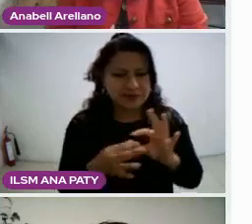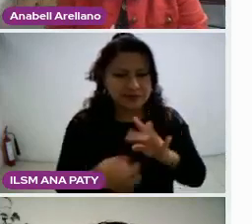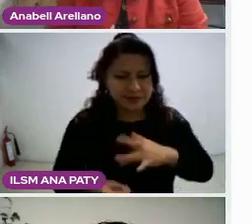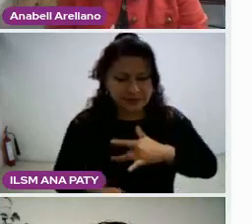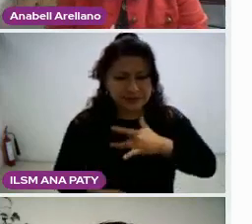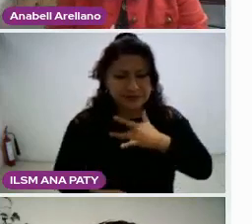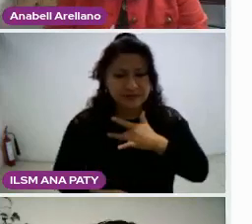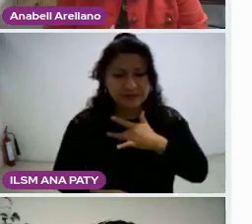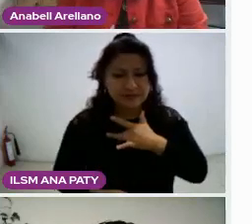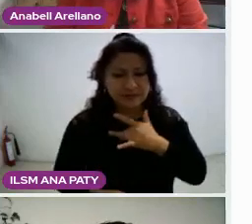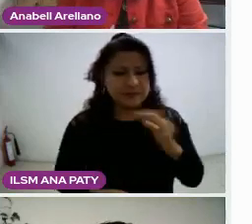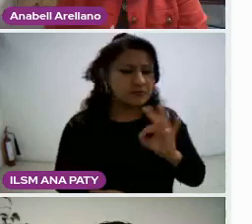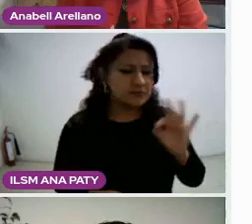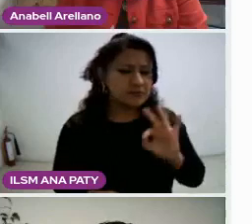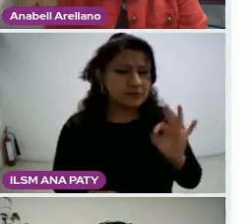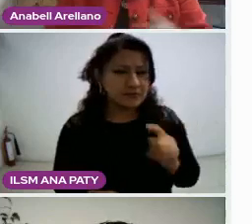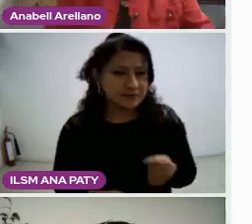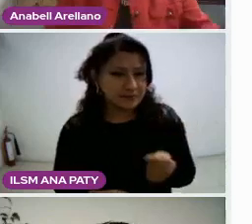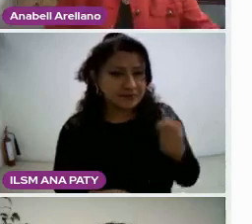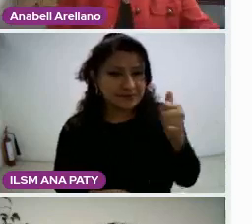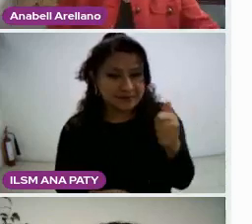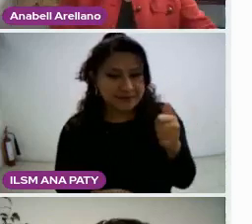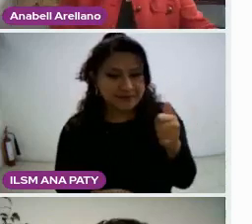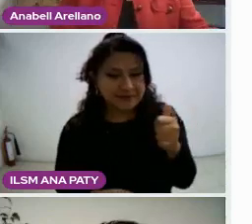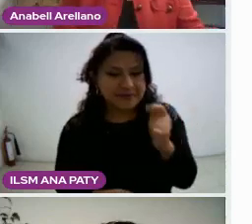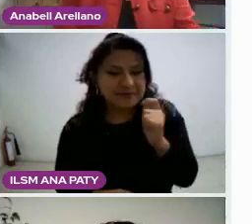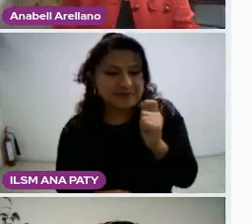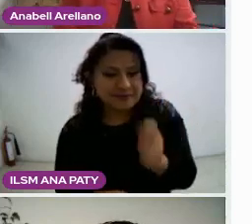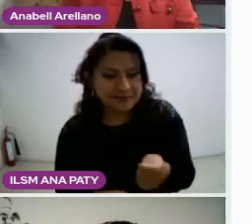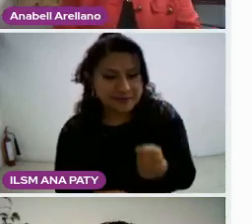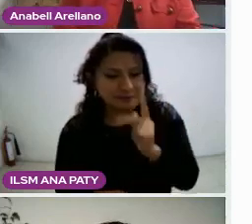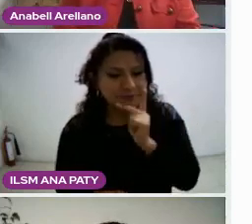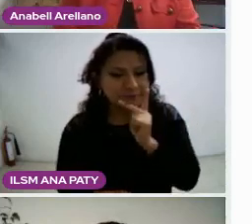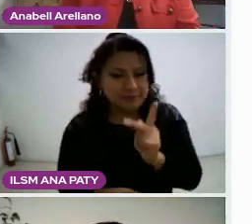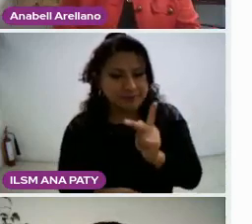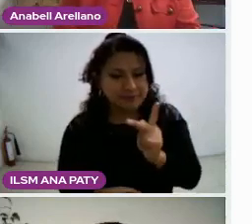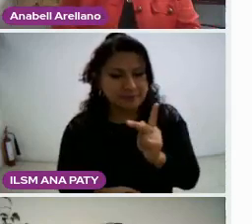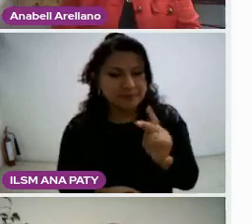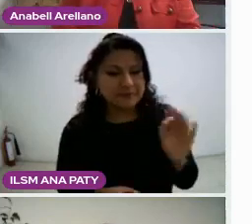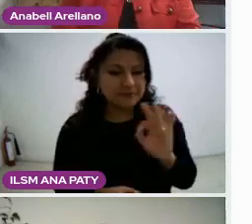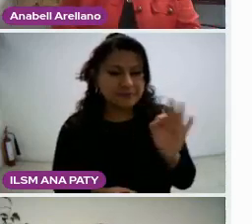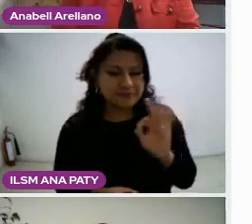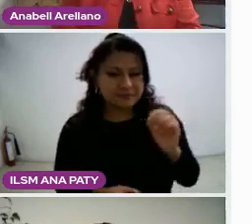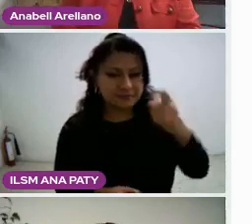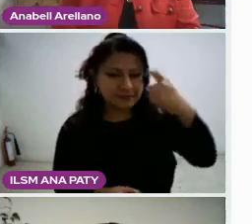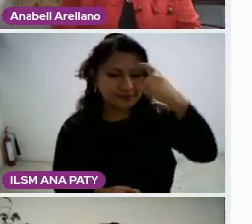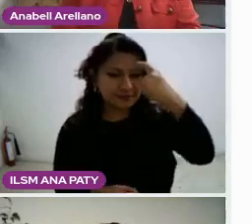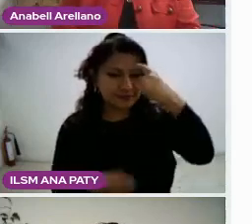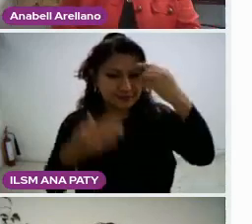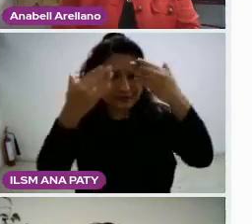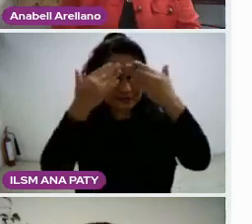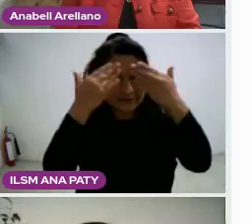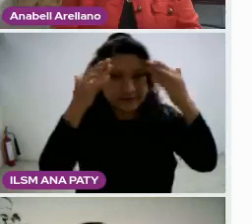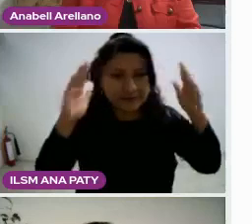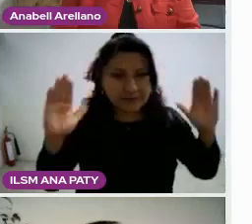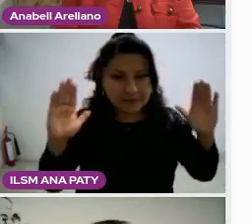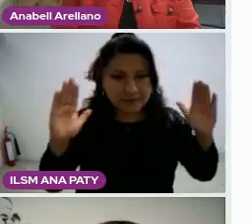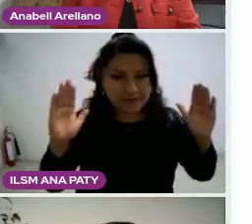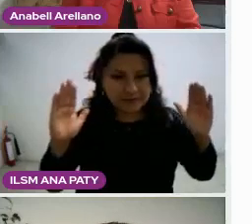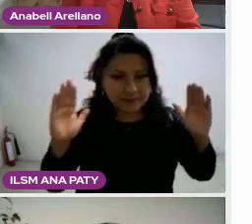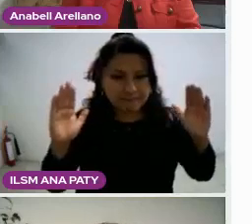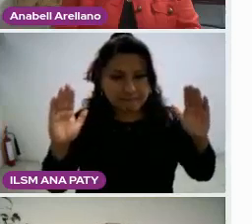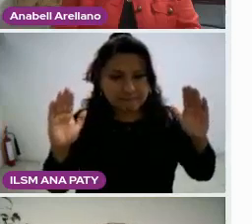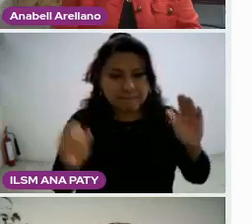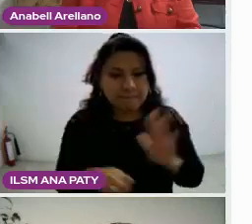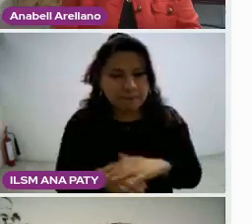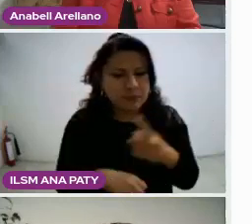la primera definición, a lo mejor les está resonando algo. ¿Por qué? Muchas veces nadie nos